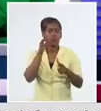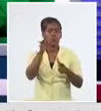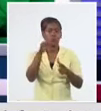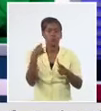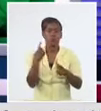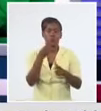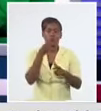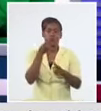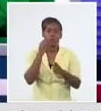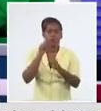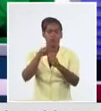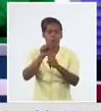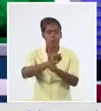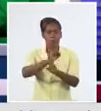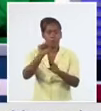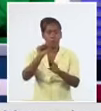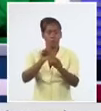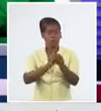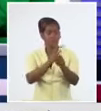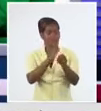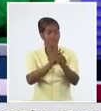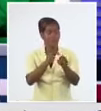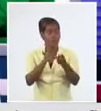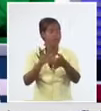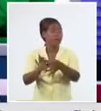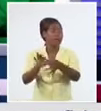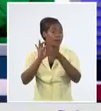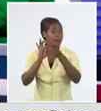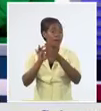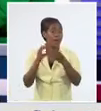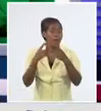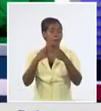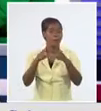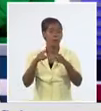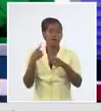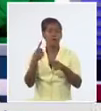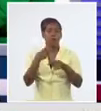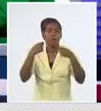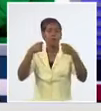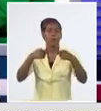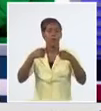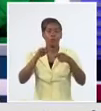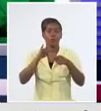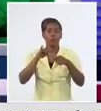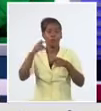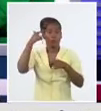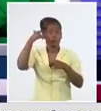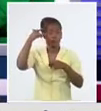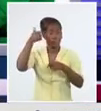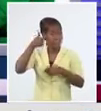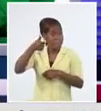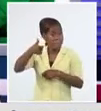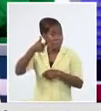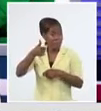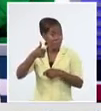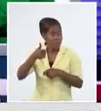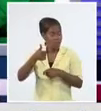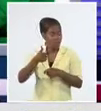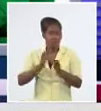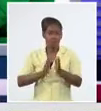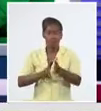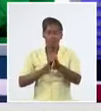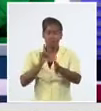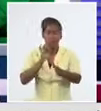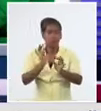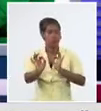este tiempo de pandemia, obviamente, la presión psicológica nos golpea. Y sí hay que ocuparse porque no podemos seguir